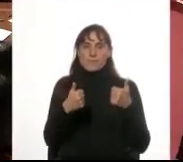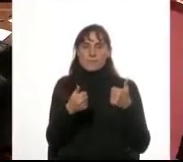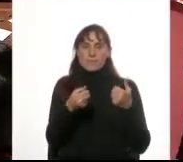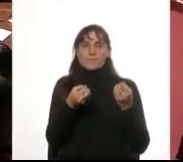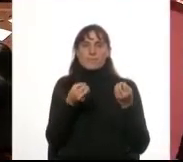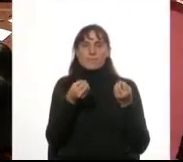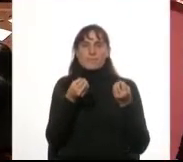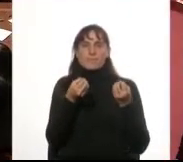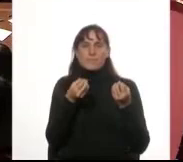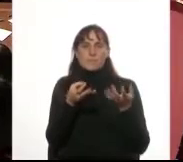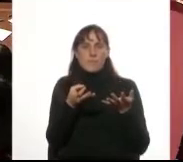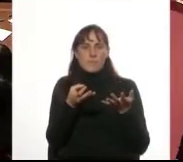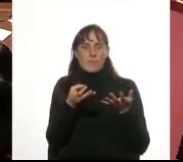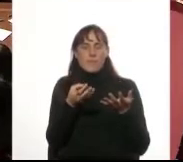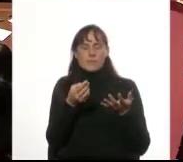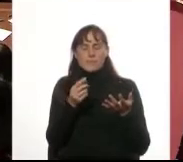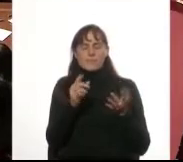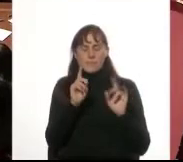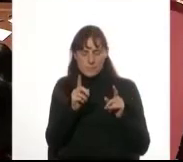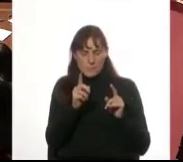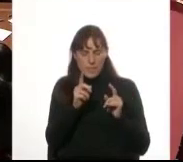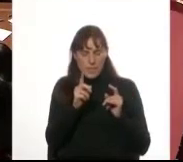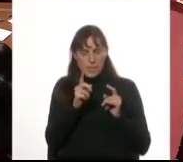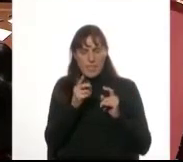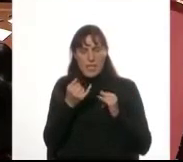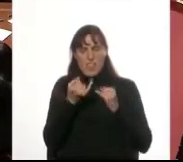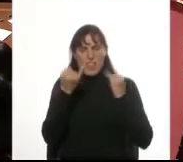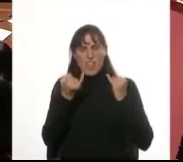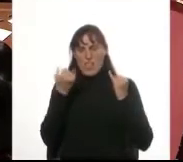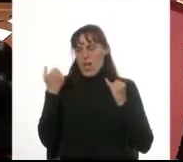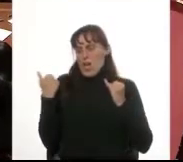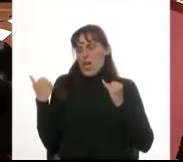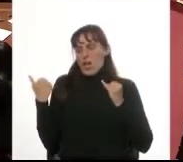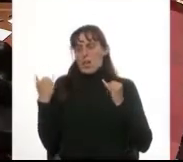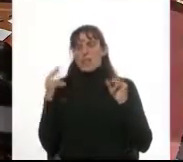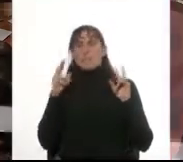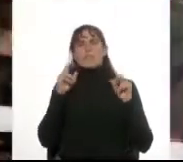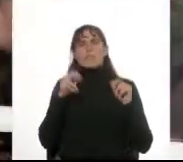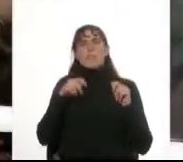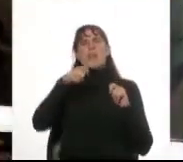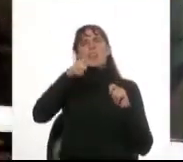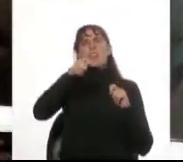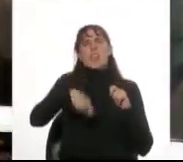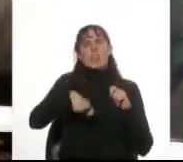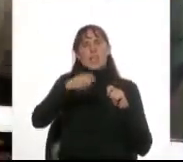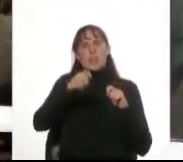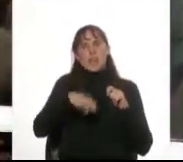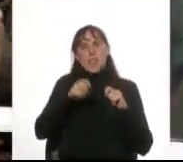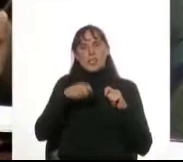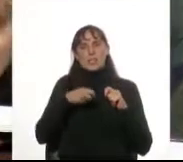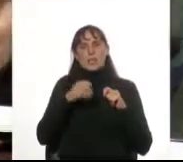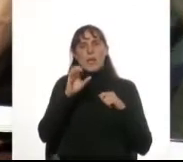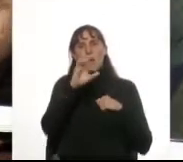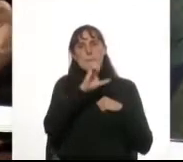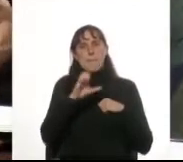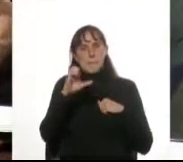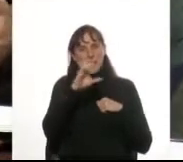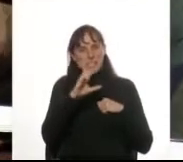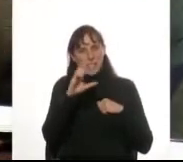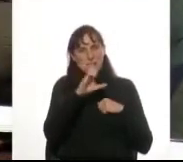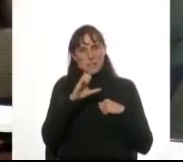Por este día, hace pocos días, hubo un escándalo por las tarjetas corporativas, hasta con